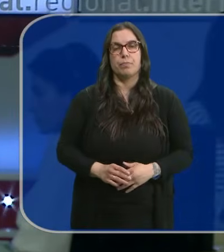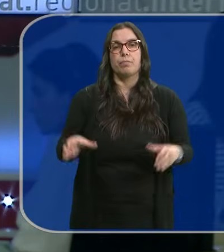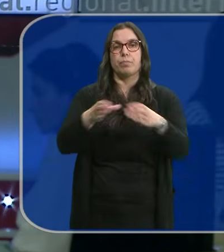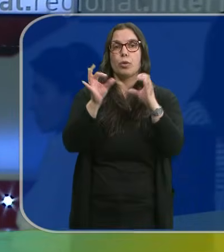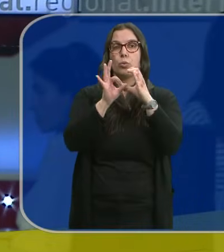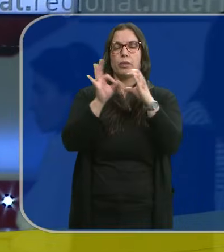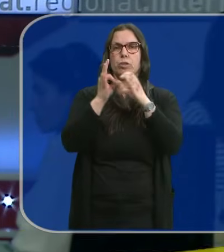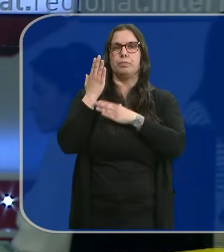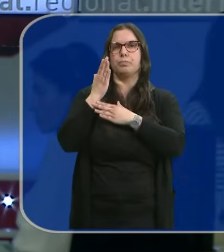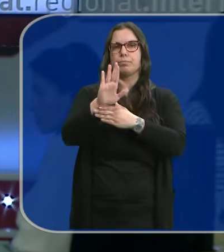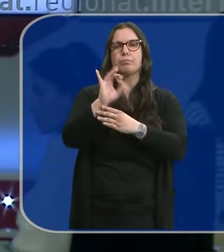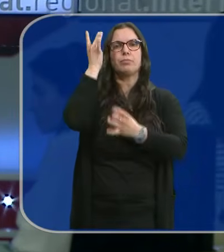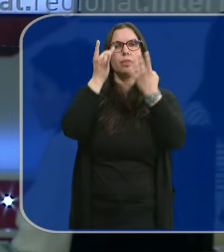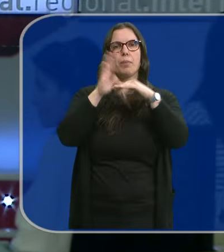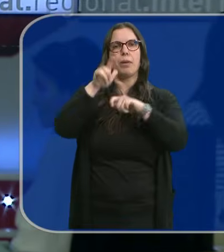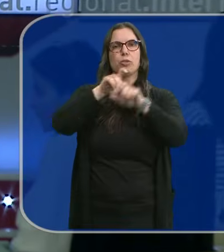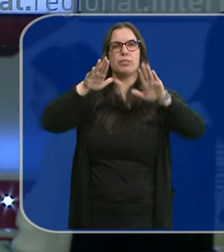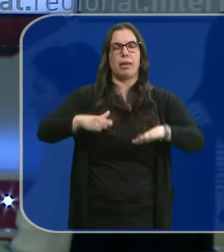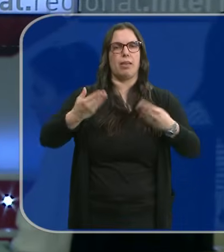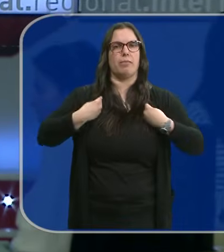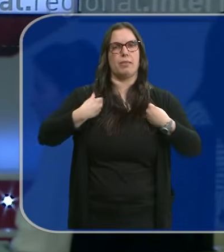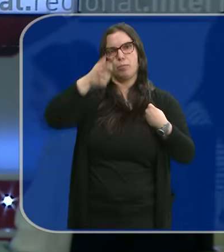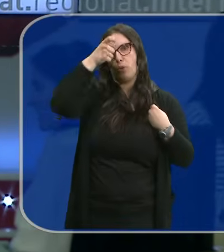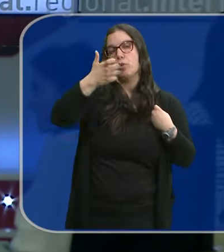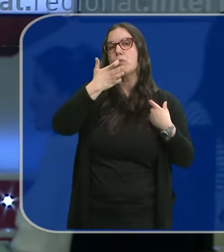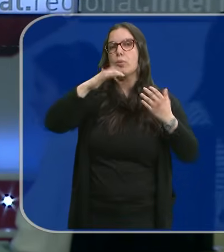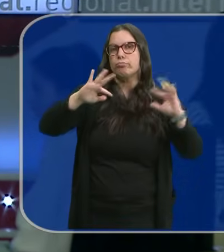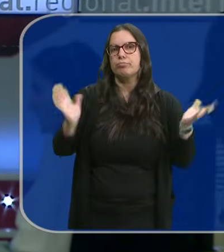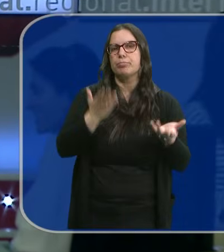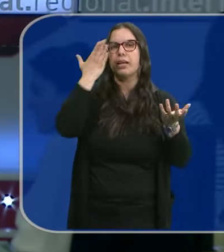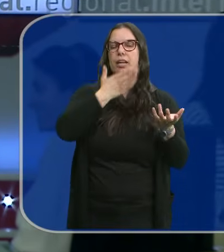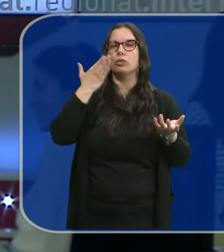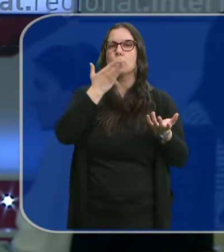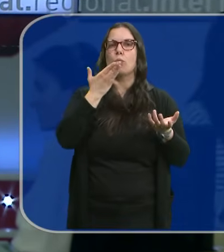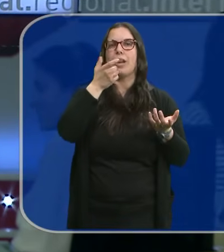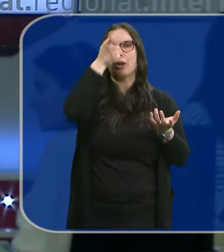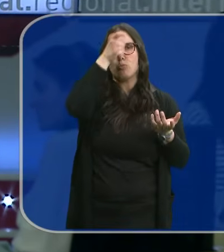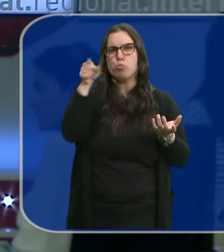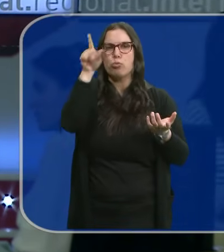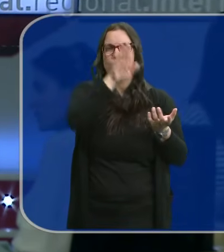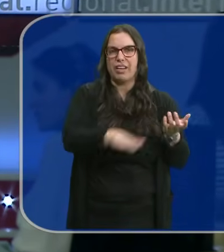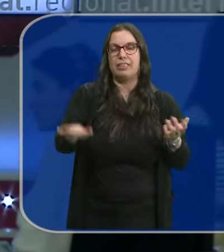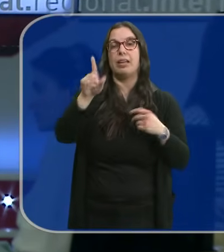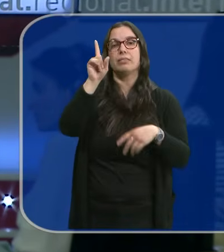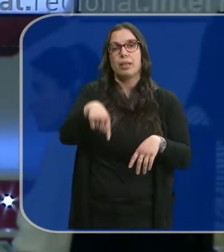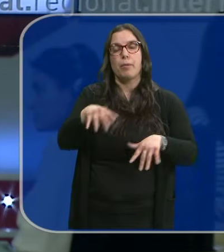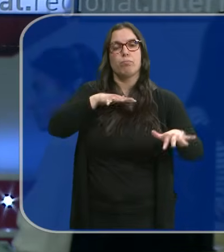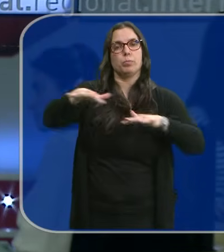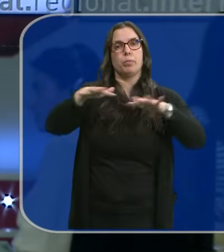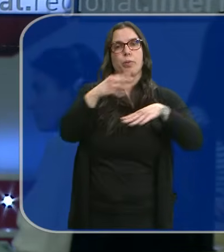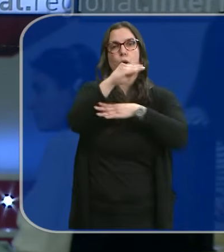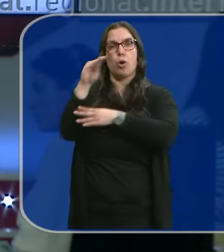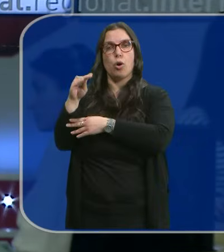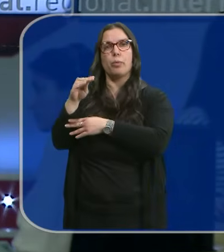Ciudadanos ha presentado iniciativas para fijar población en el medio rural, como fomentar escuelas rurales infantiles. También propone movilizar a los jóvenes